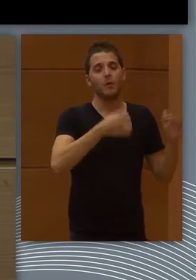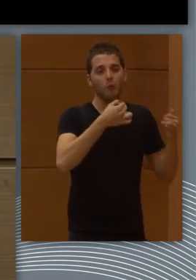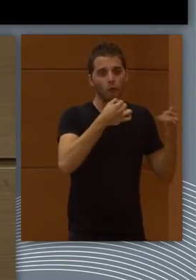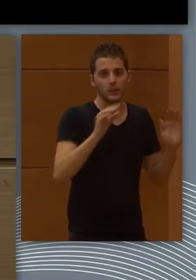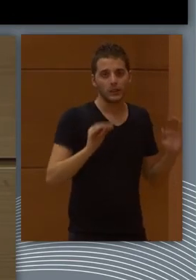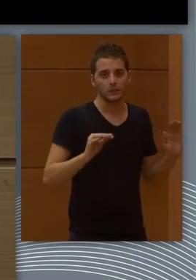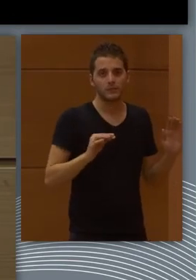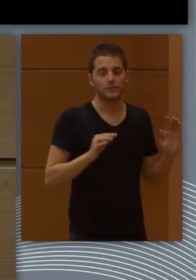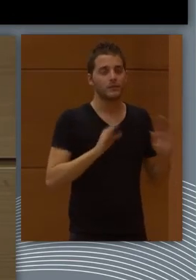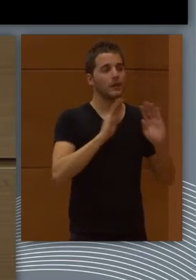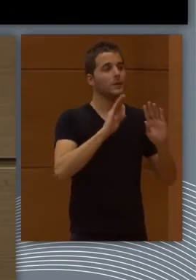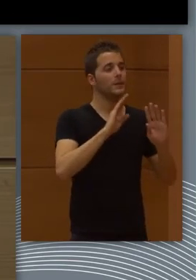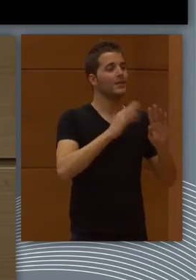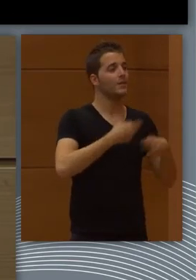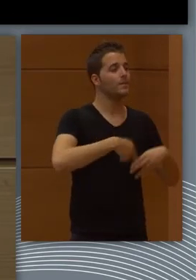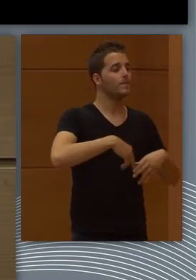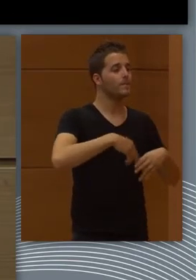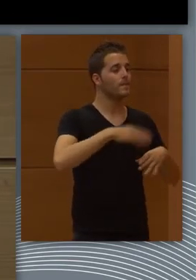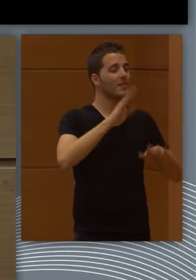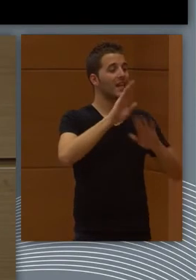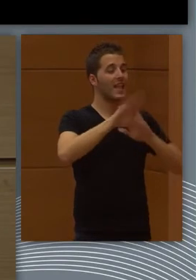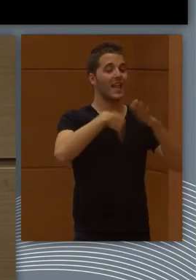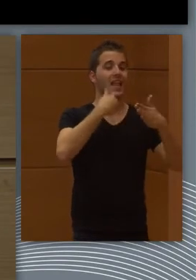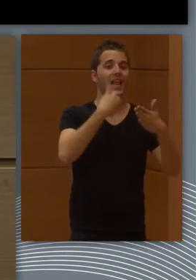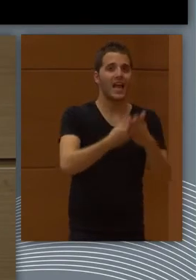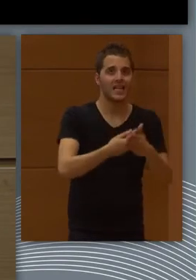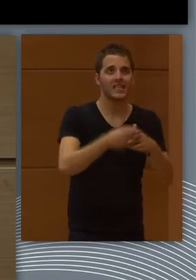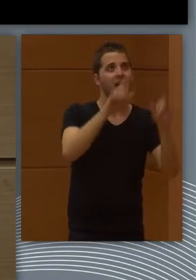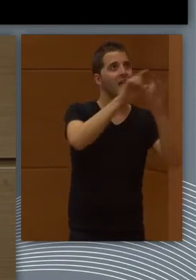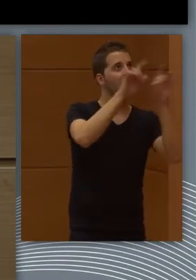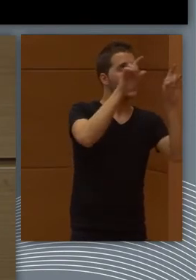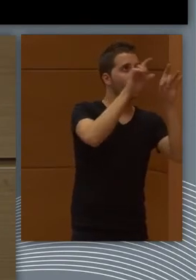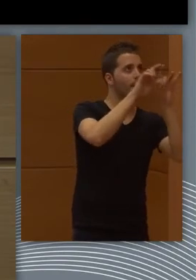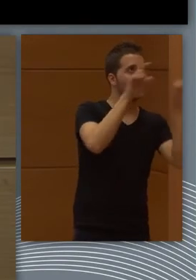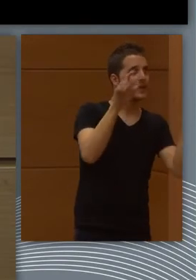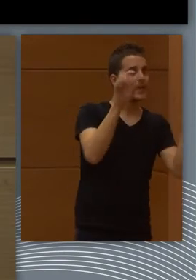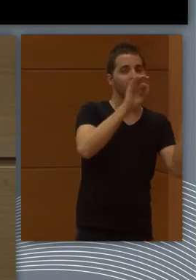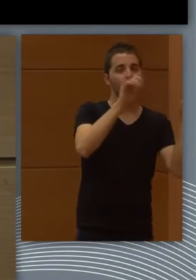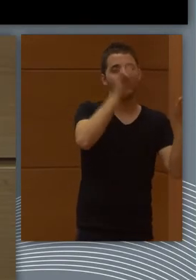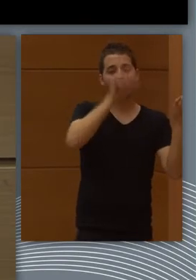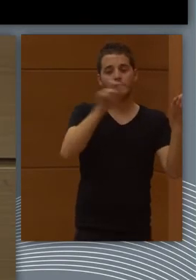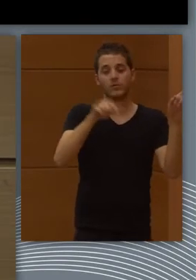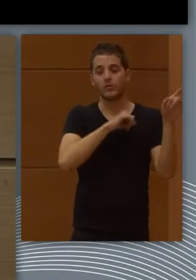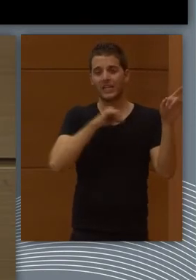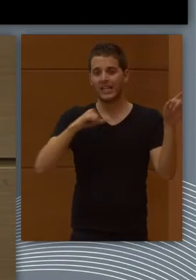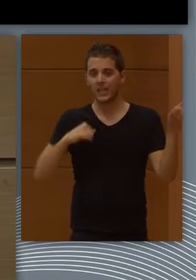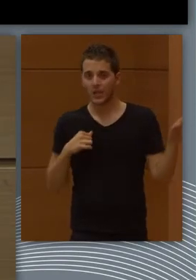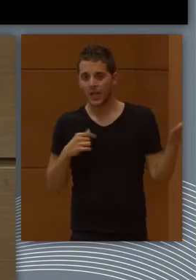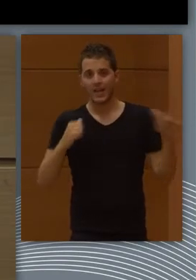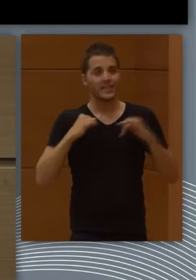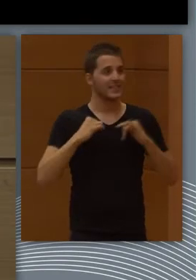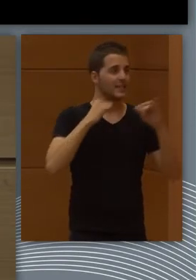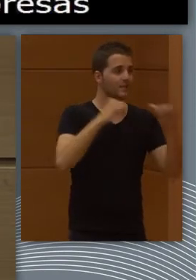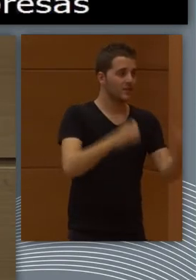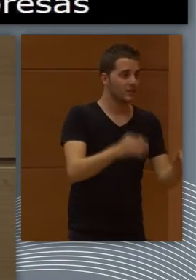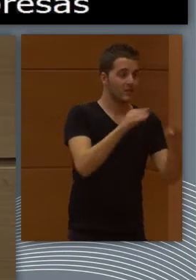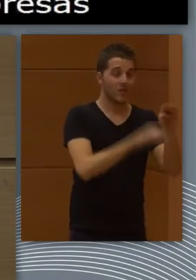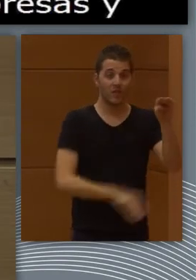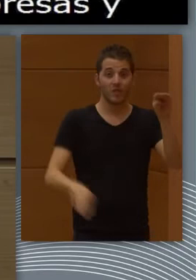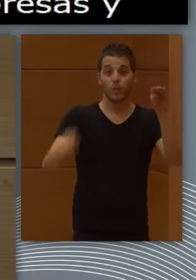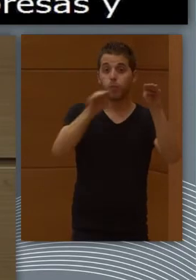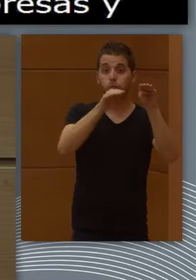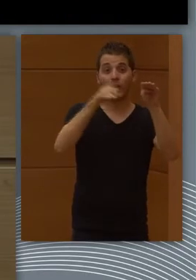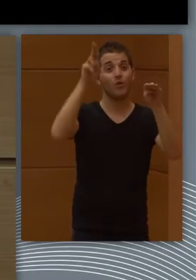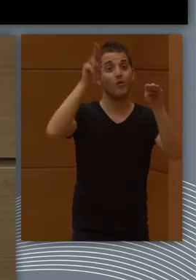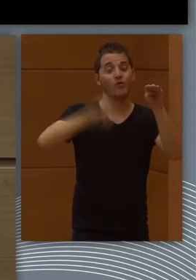poder estar a la altura de lo que terceros, empresas, particulares, emprendedores puedan llegar a hacer, ¿no? y